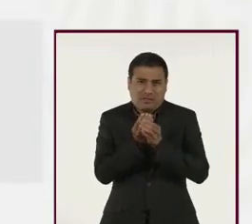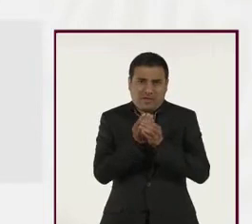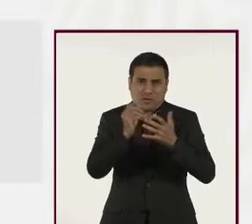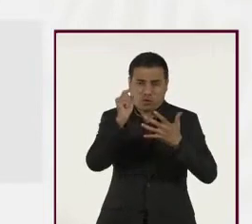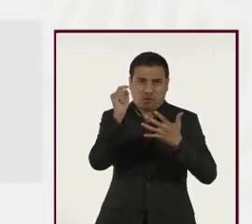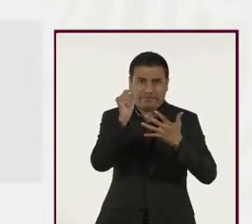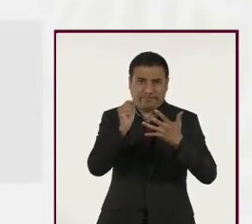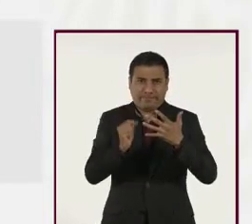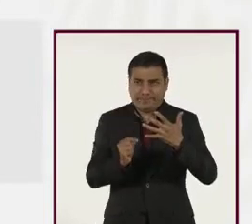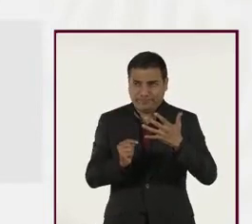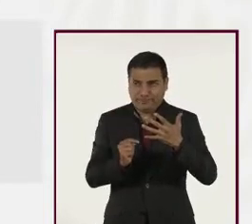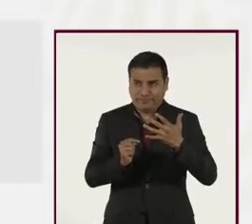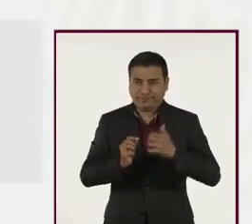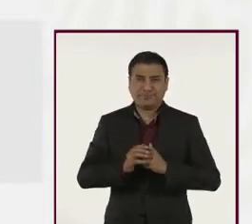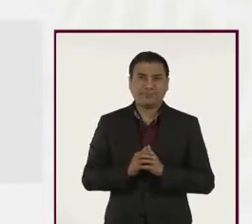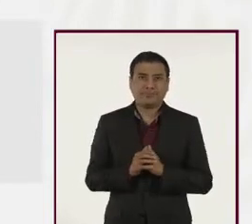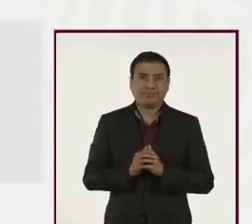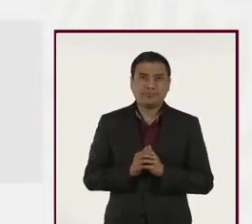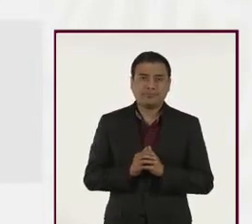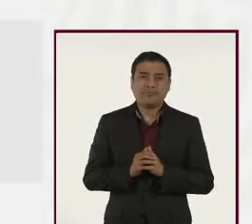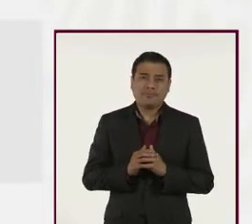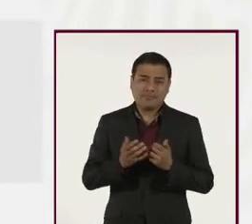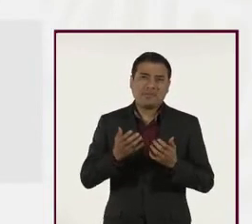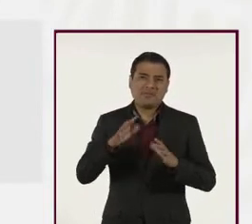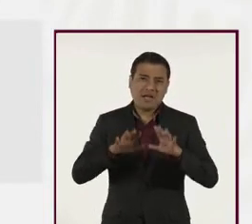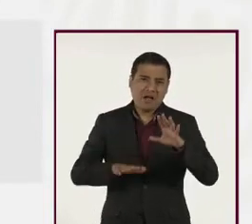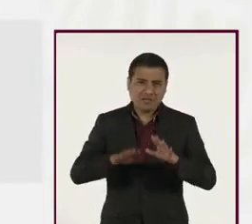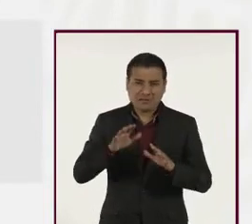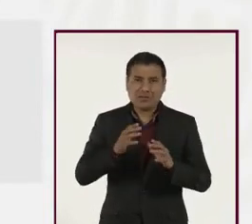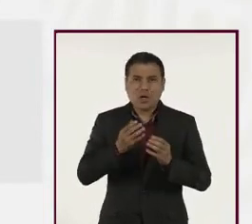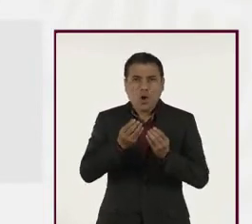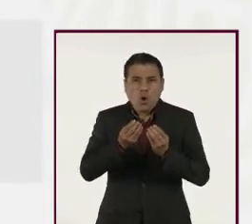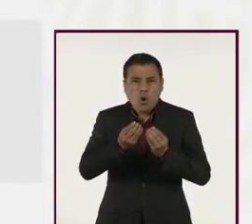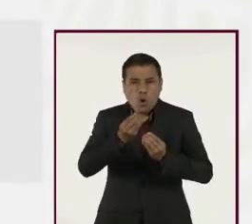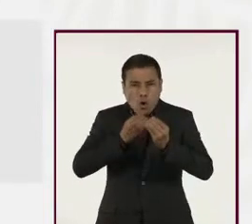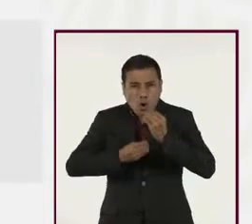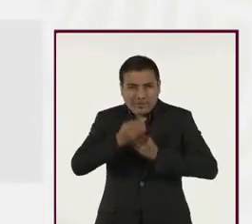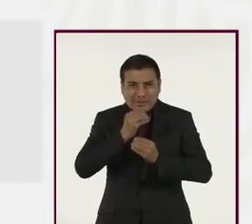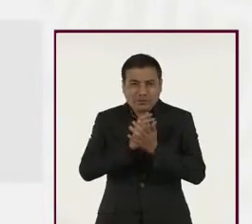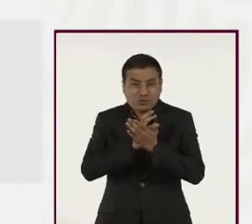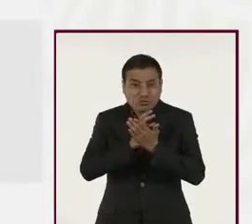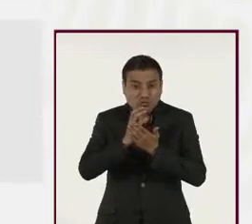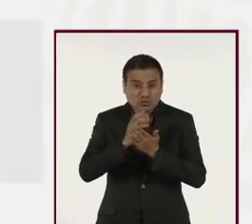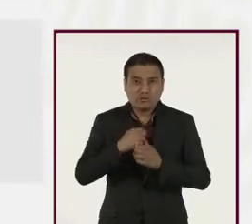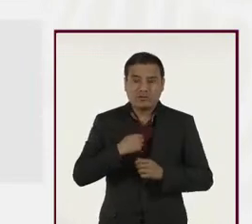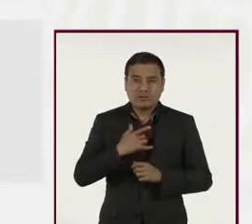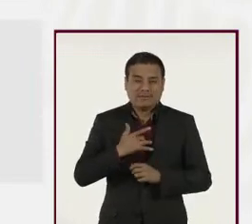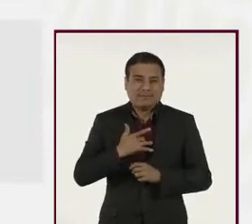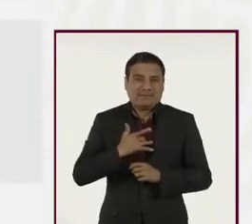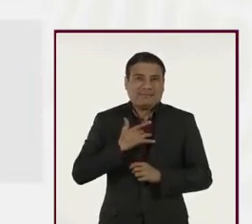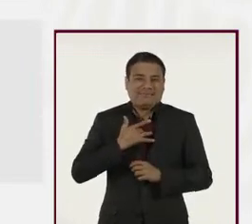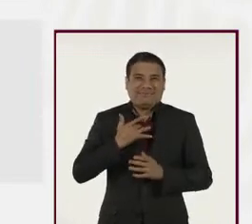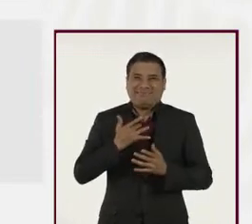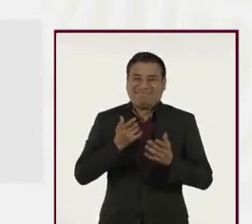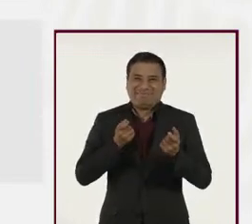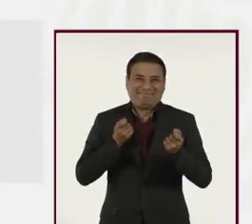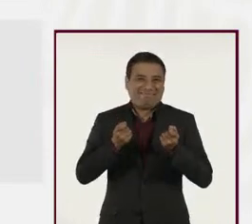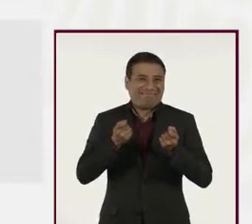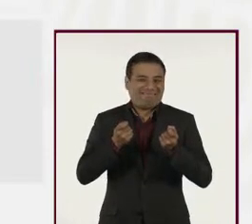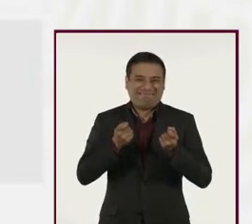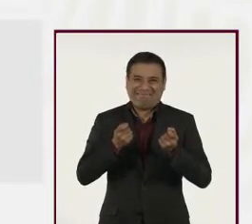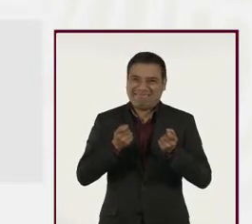nos resaltan que se presentan los atracones y en estos hay una sensación de pérdida de control con un